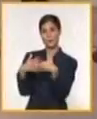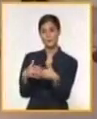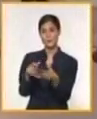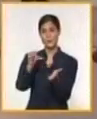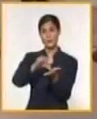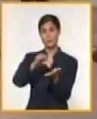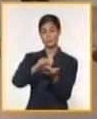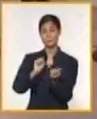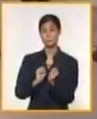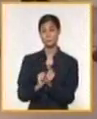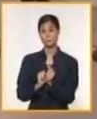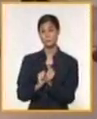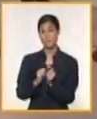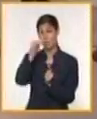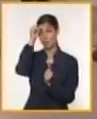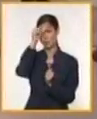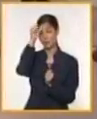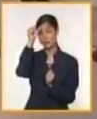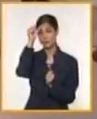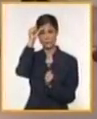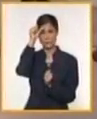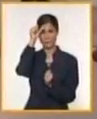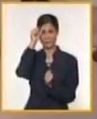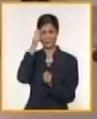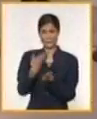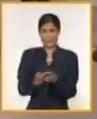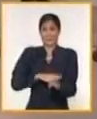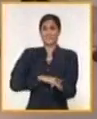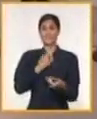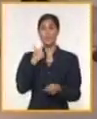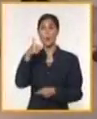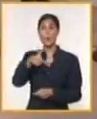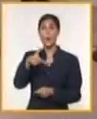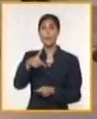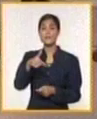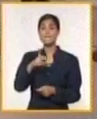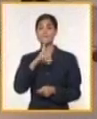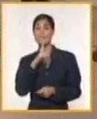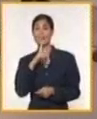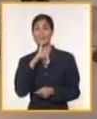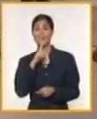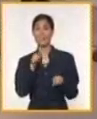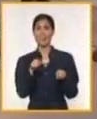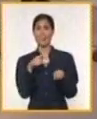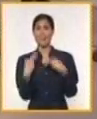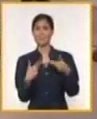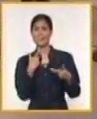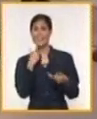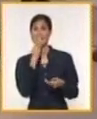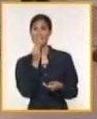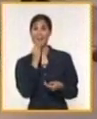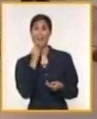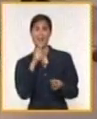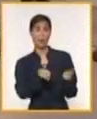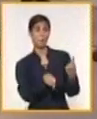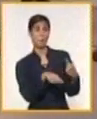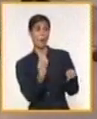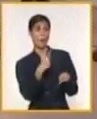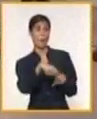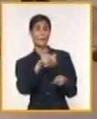jueves, de jueves para viernes. Es decir, y parecía, por los encuentros que se habían estado